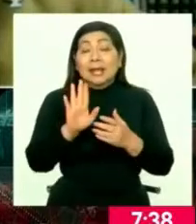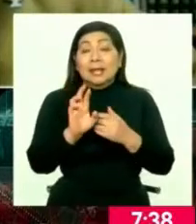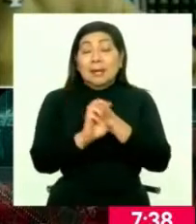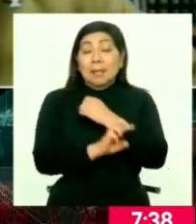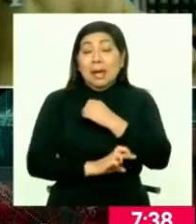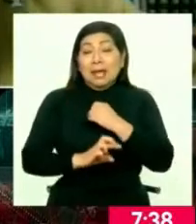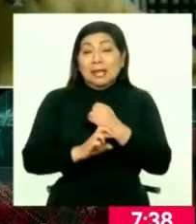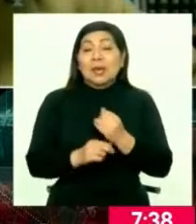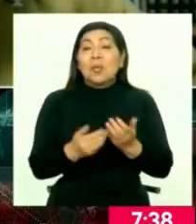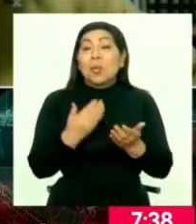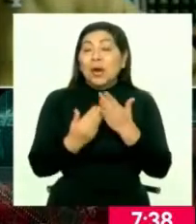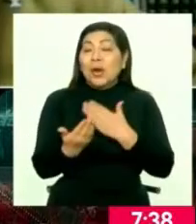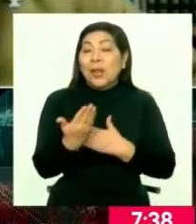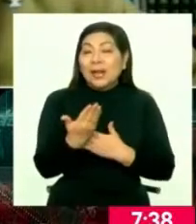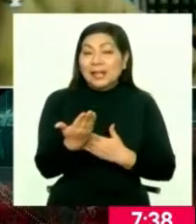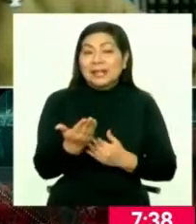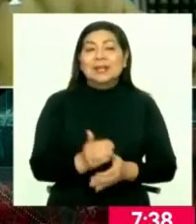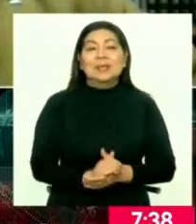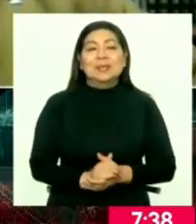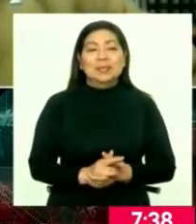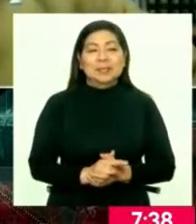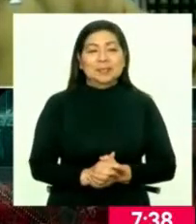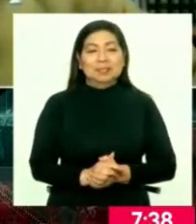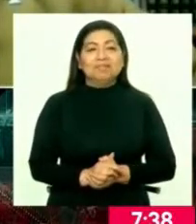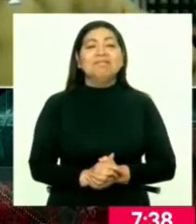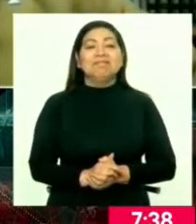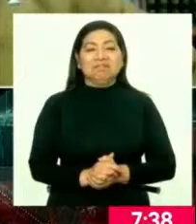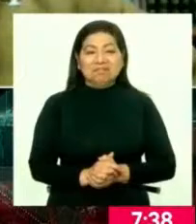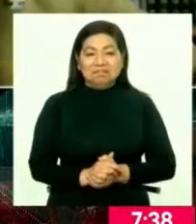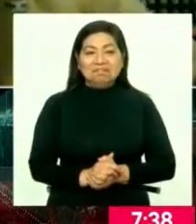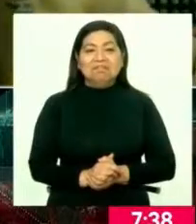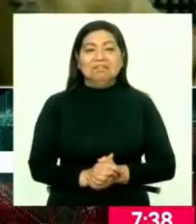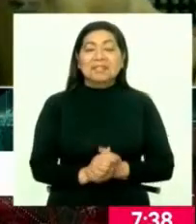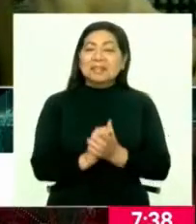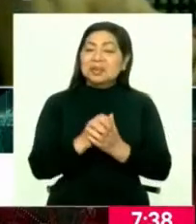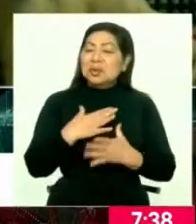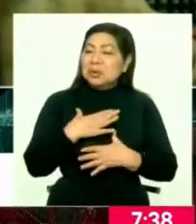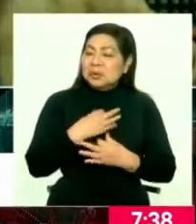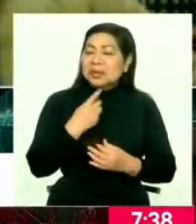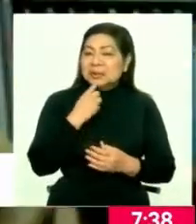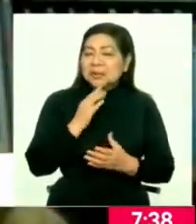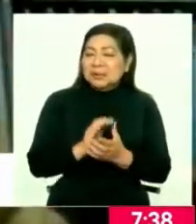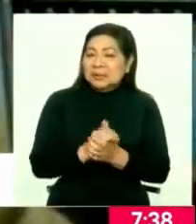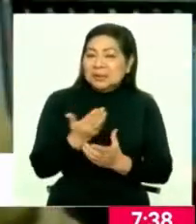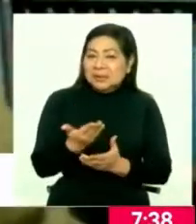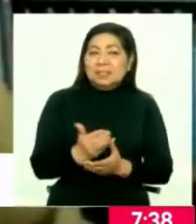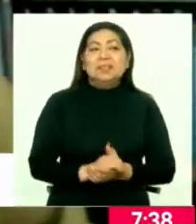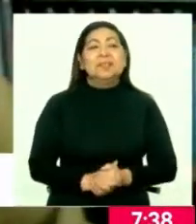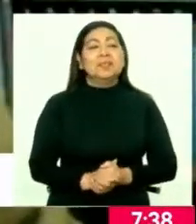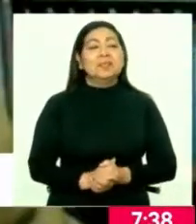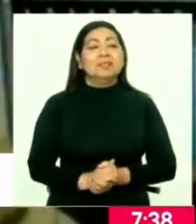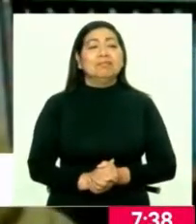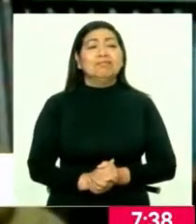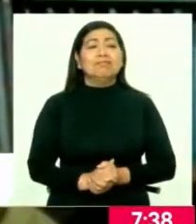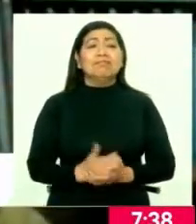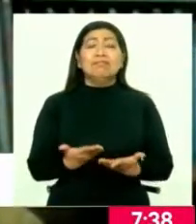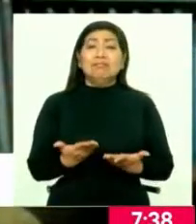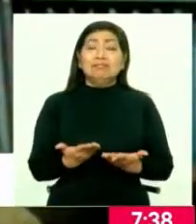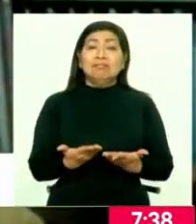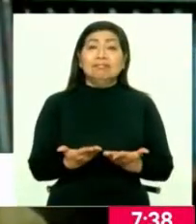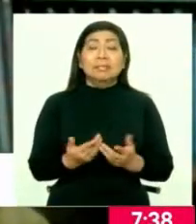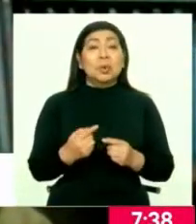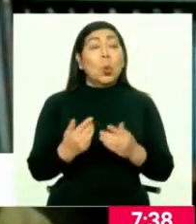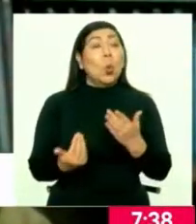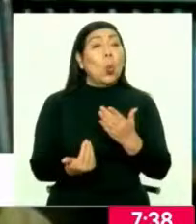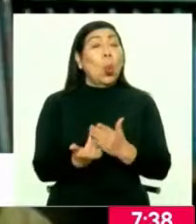Unido? Ramiro, ¿cómo estás? Buenos días. ¿Cómo te va, Julio? Un gusto saludarte. Bueno, es un